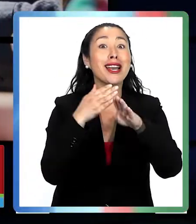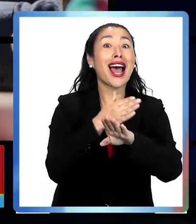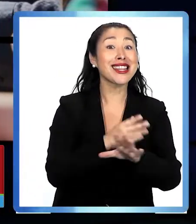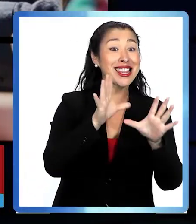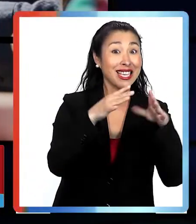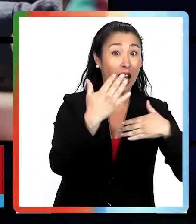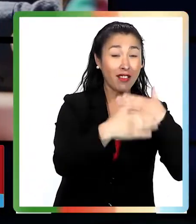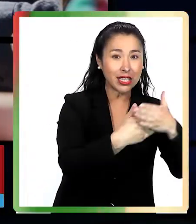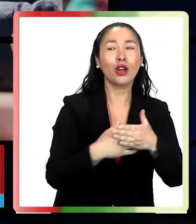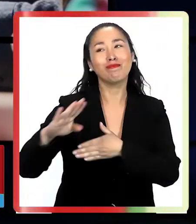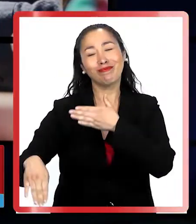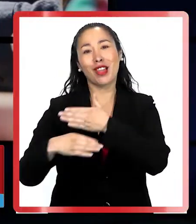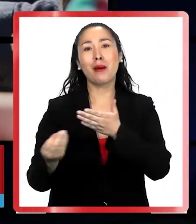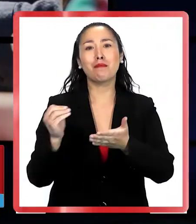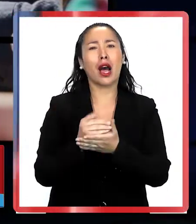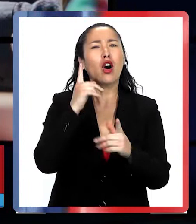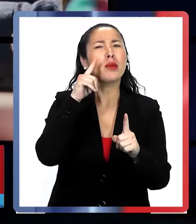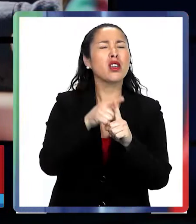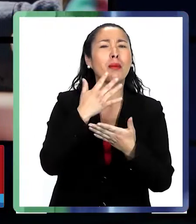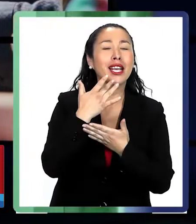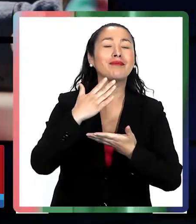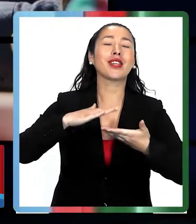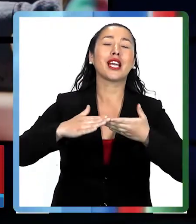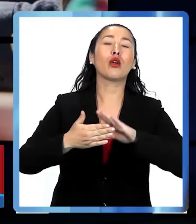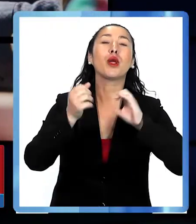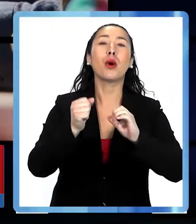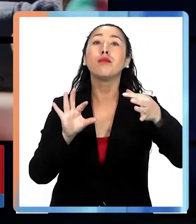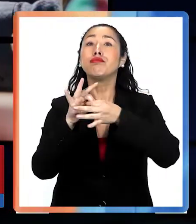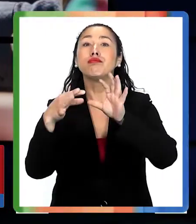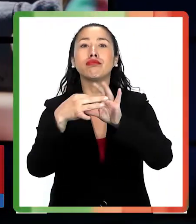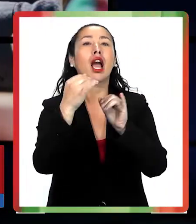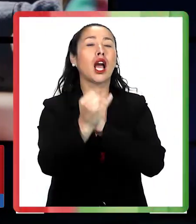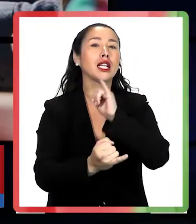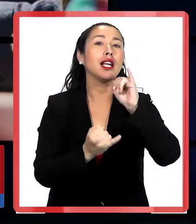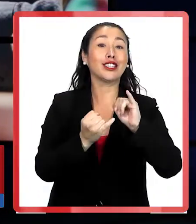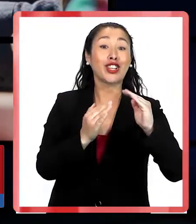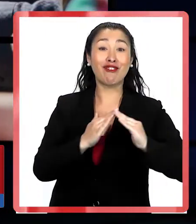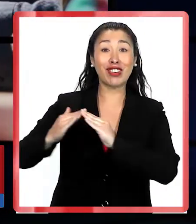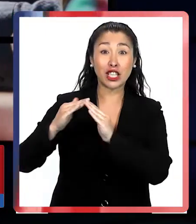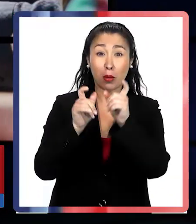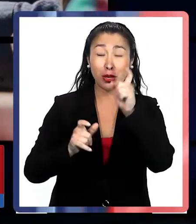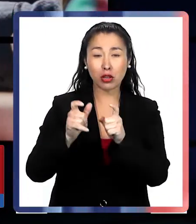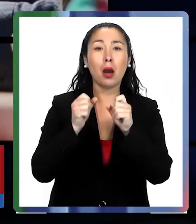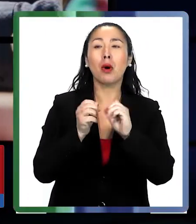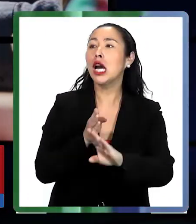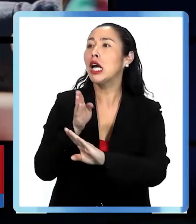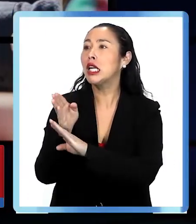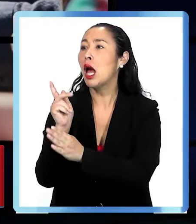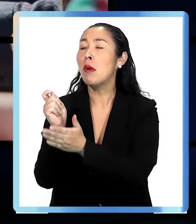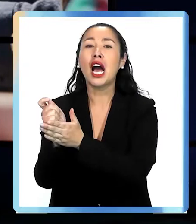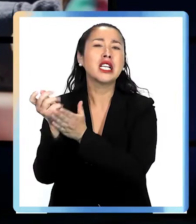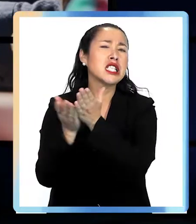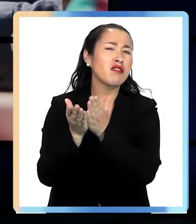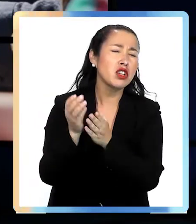10 que ya estaban funcionando. El objetivo es mantener a la comunidad conectada para que los vecinos puedan realizar trámites o